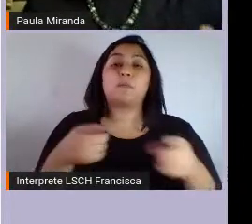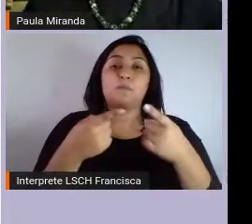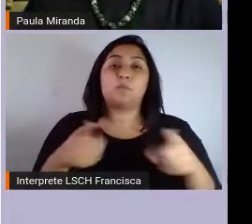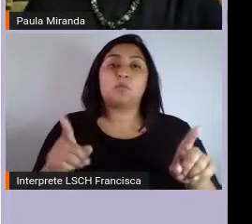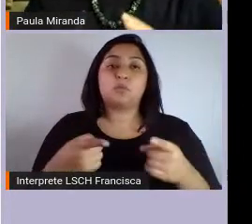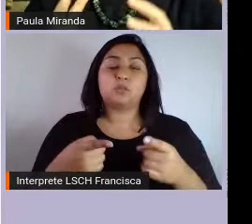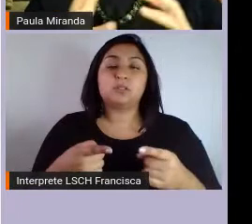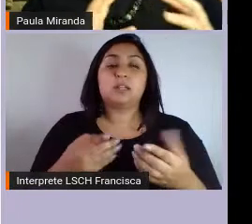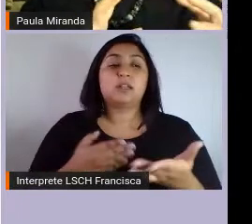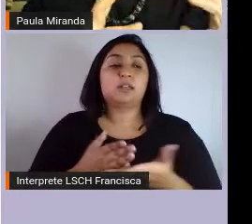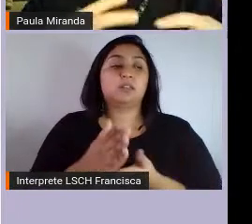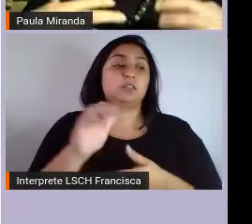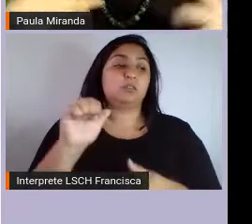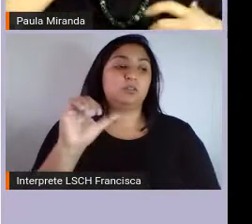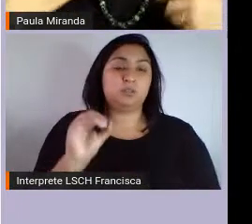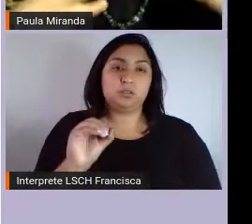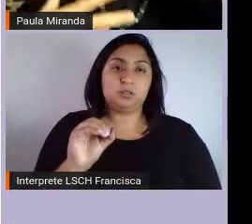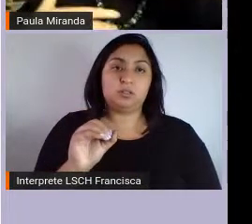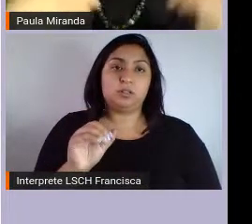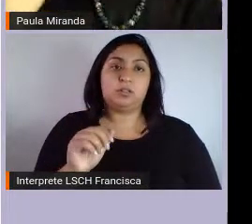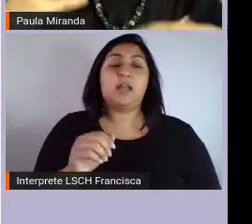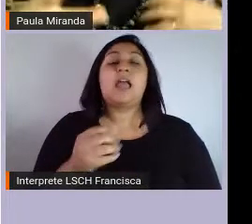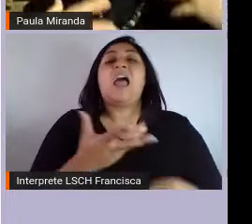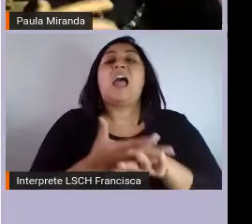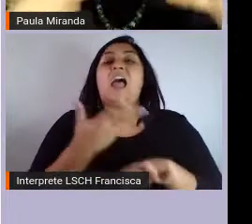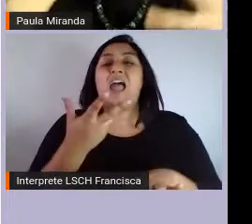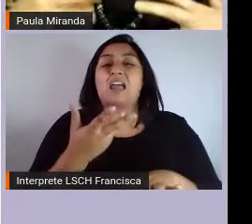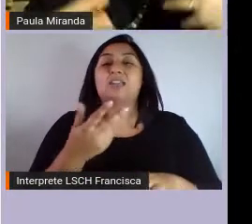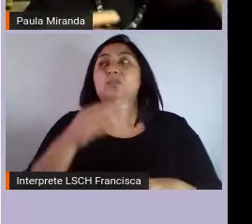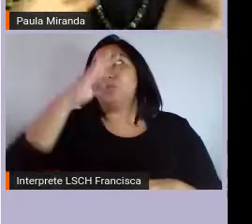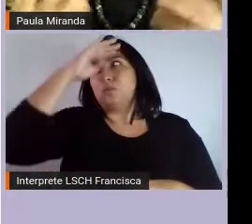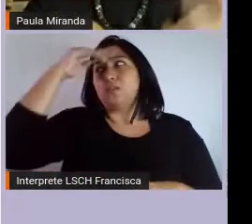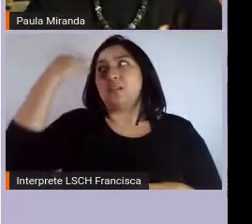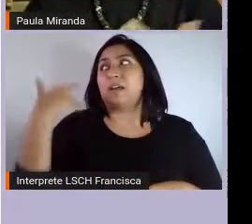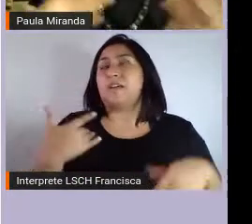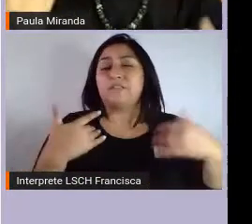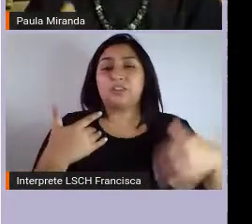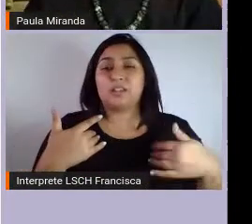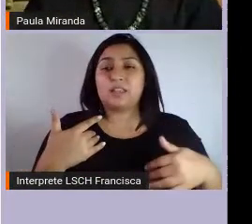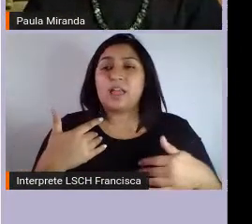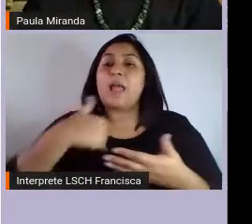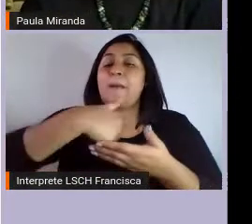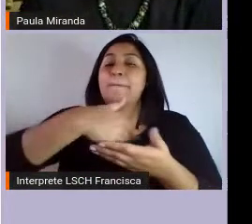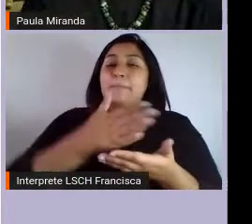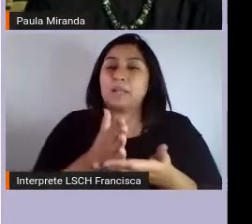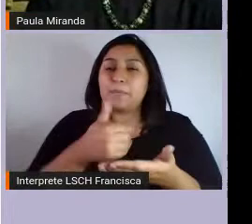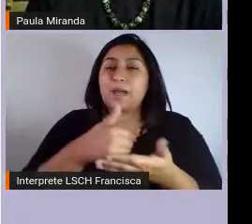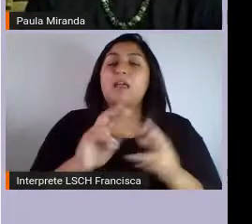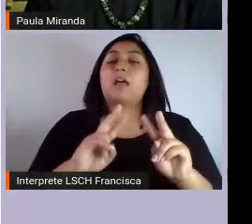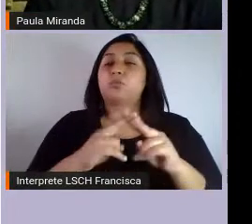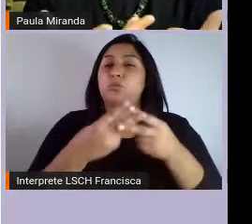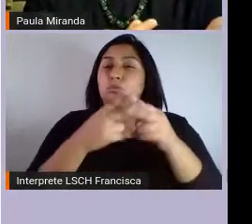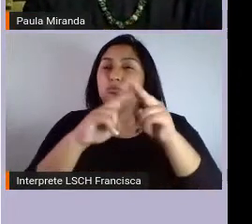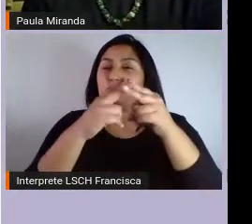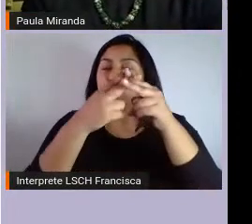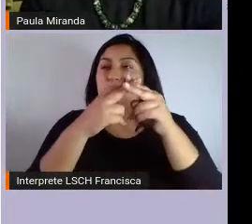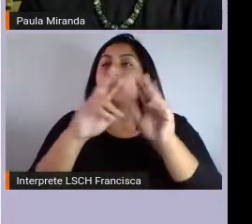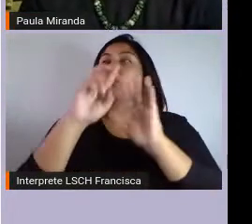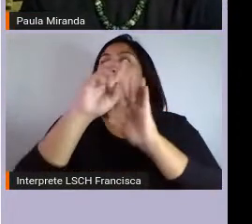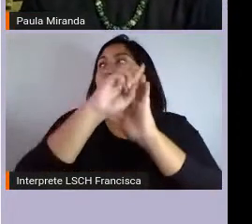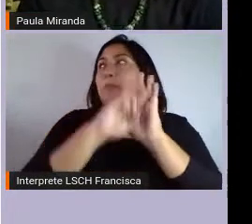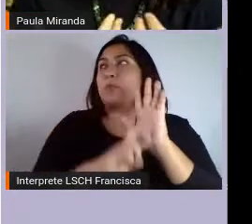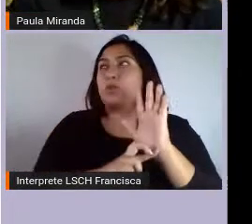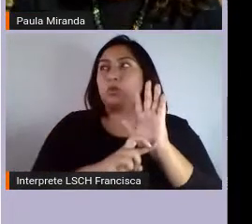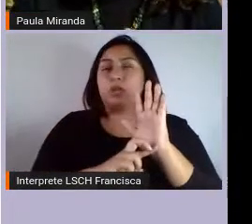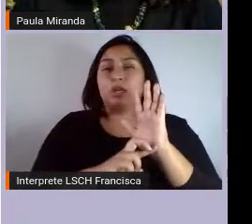60, sino que aquí tenemos todavía una Violeta Parra que está armando, ideando, pensando, construyendo su proyecto